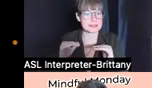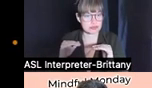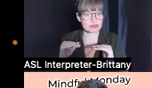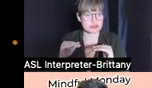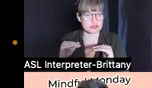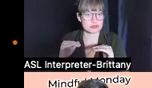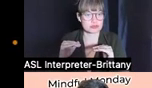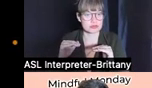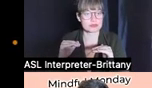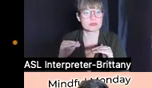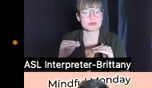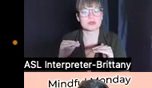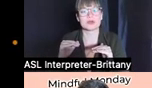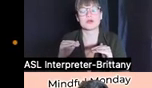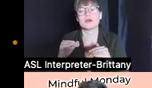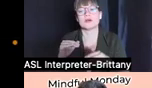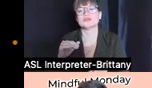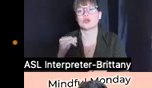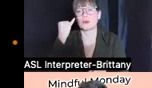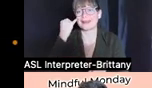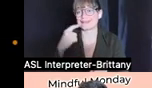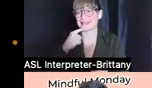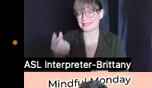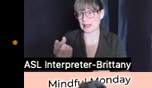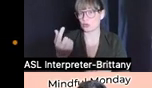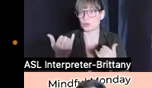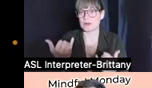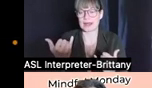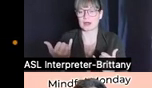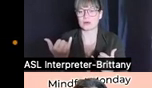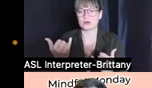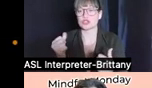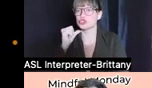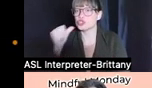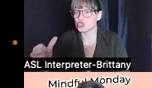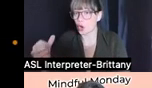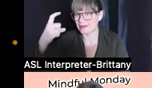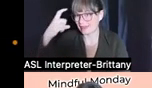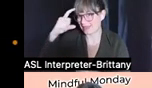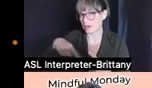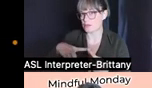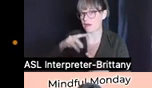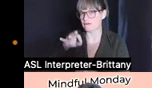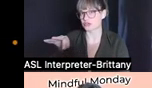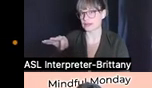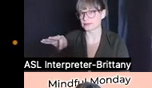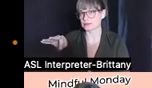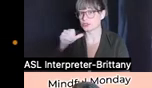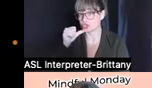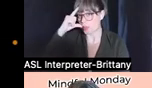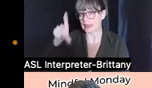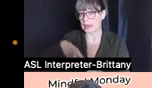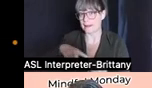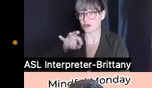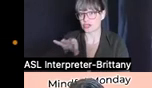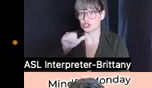que hagan. So if I were to tell no que lo que paren, si yo les dijera a todos ahora, no piensen en papitas